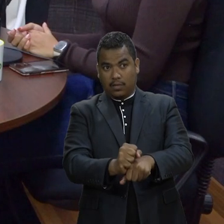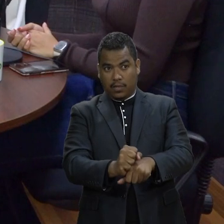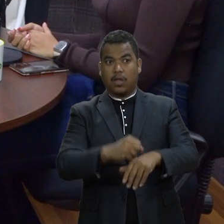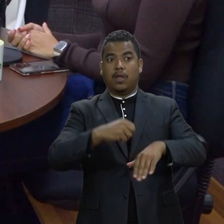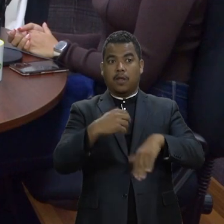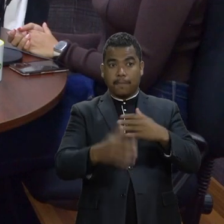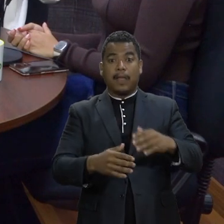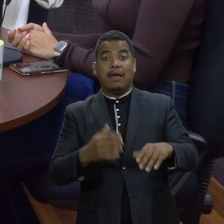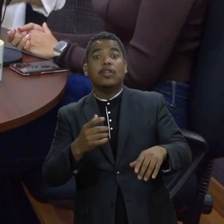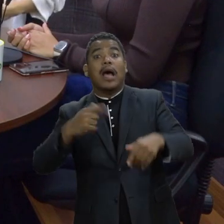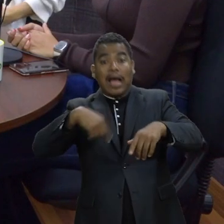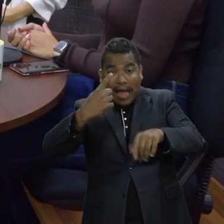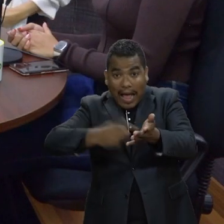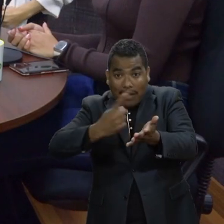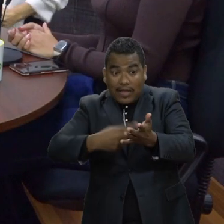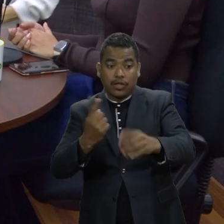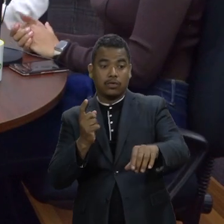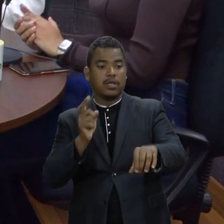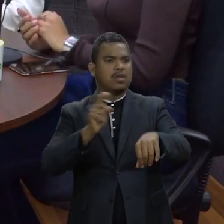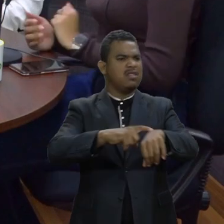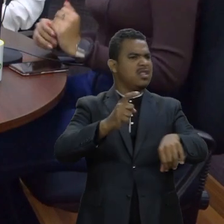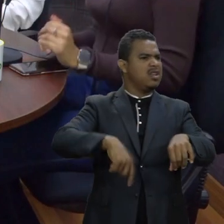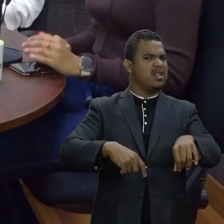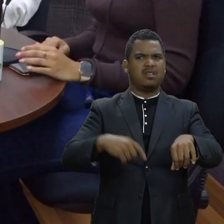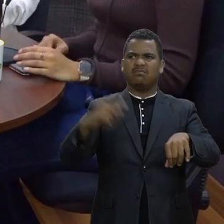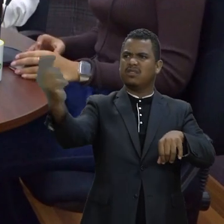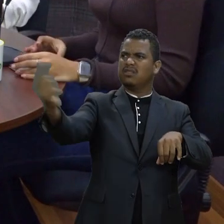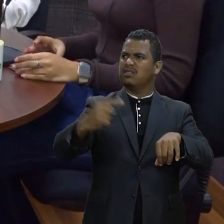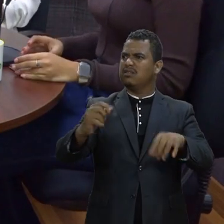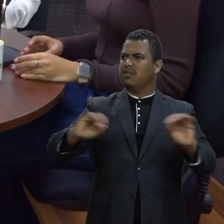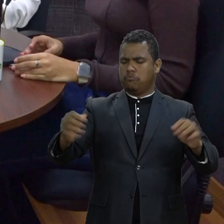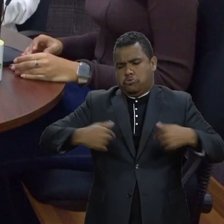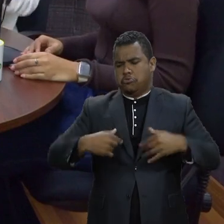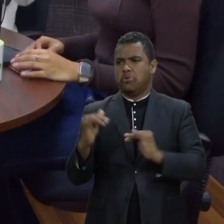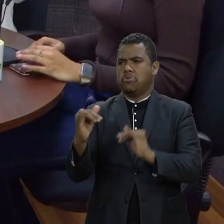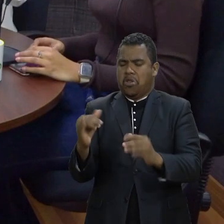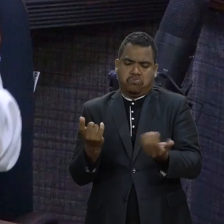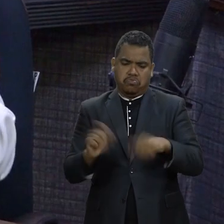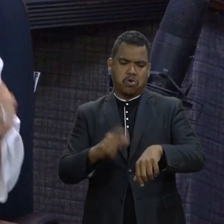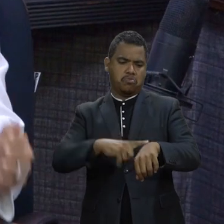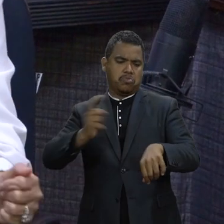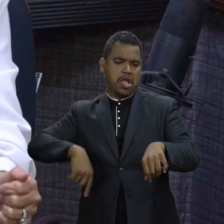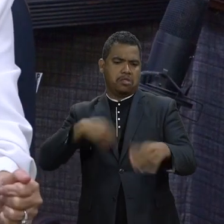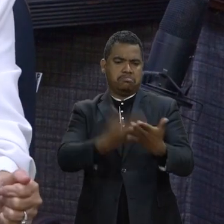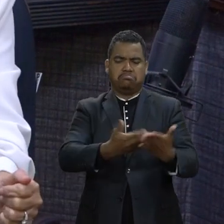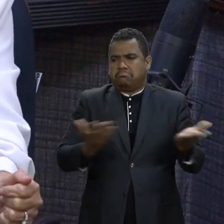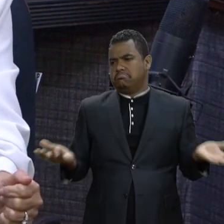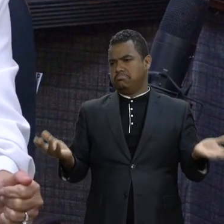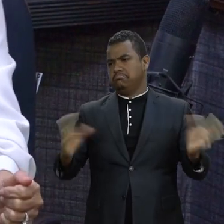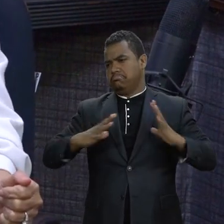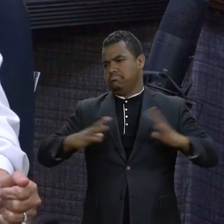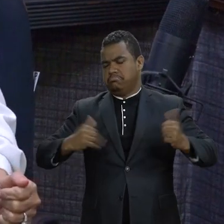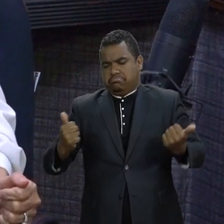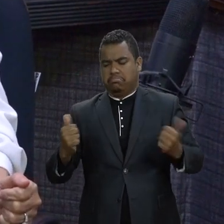tiene un ejemplo de arriba. Okay. Eso es así. Eso predica hace con que, el ejemplo. Y yo, por ejemplo, si la gente que está por